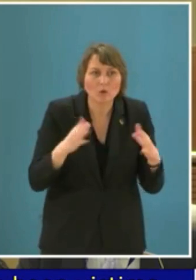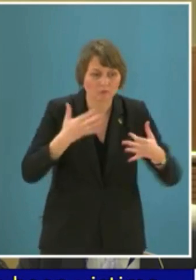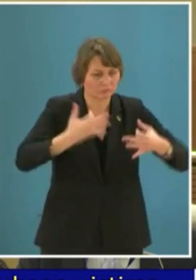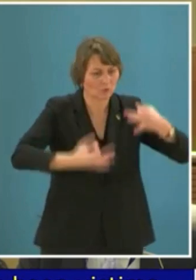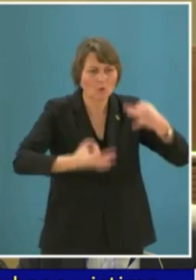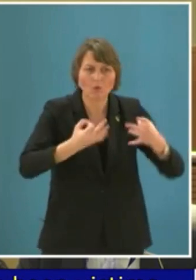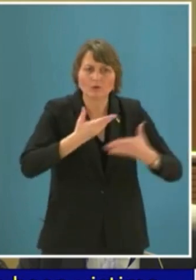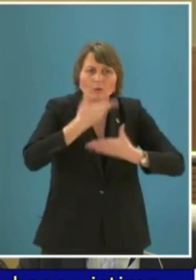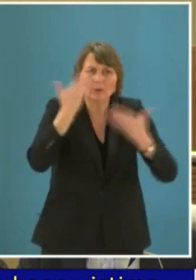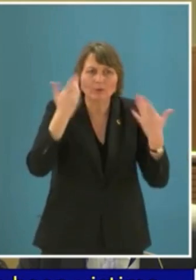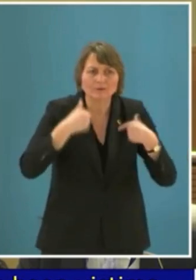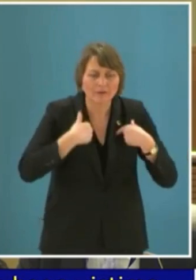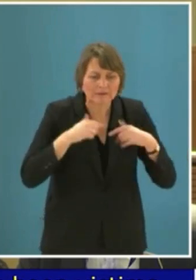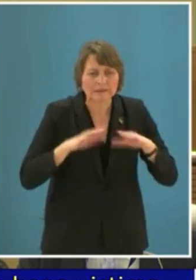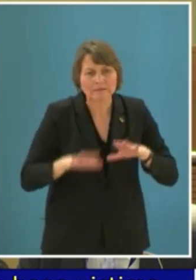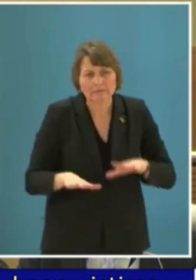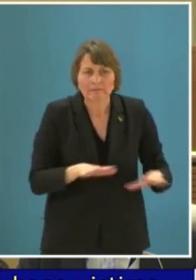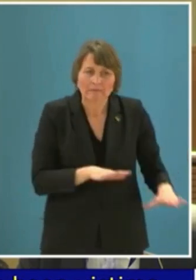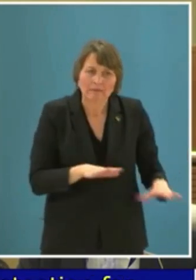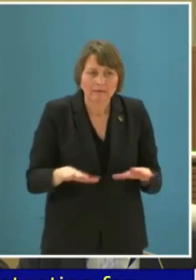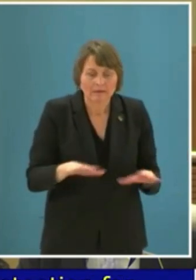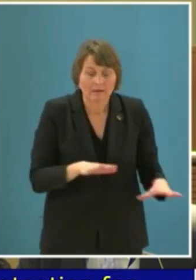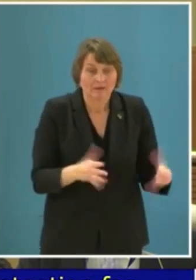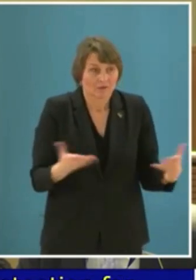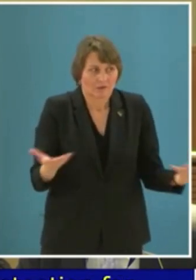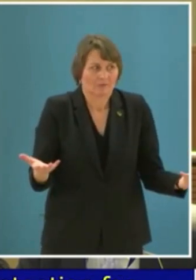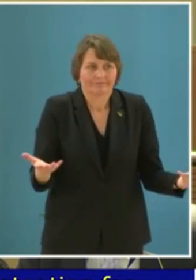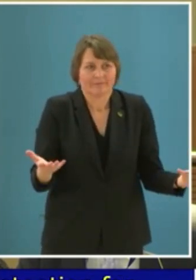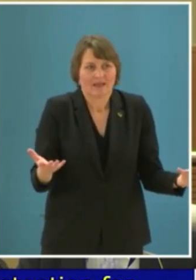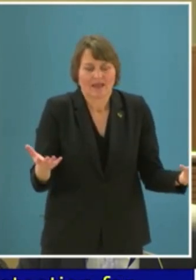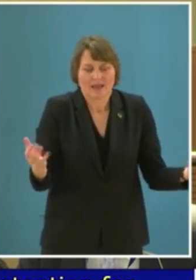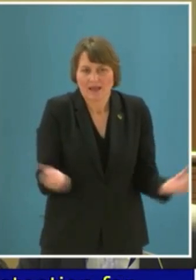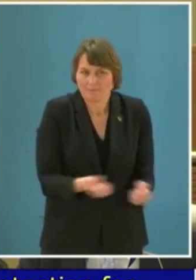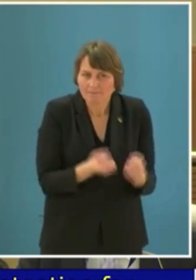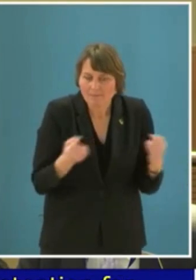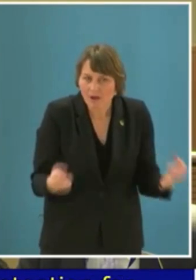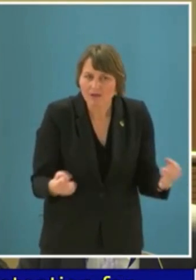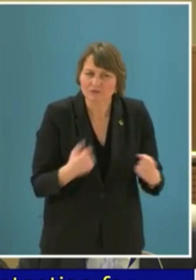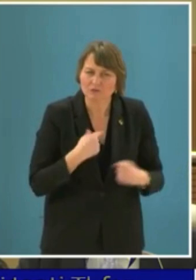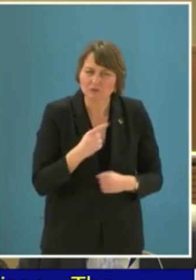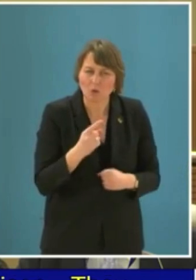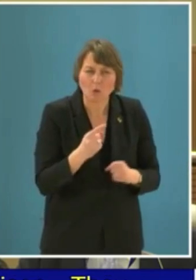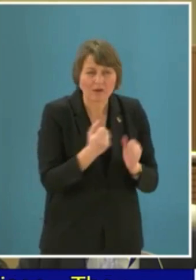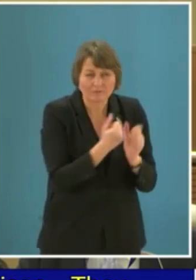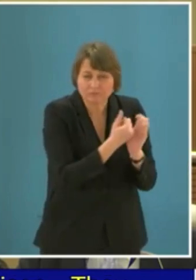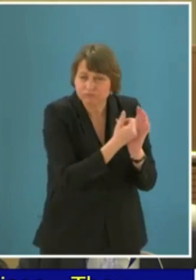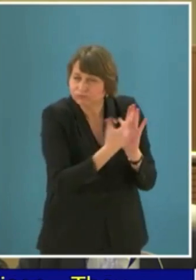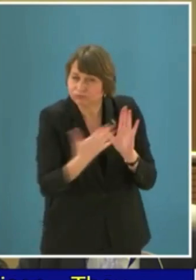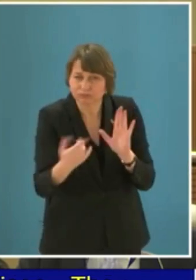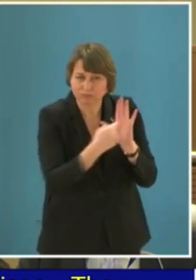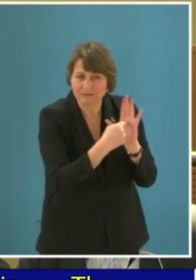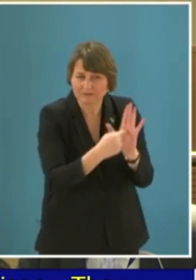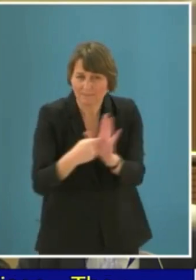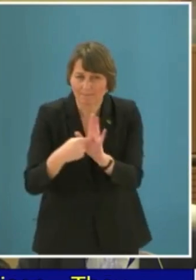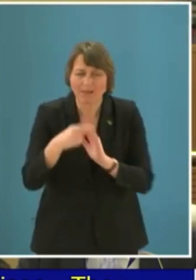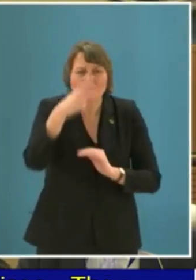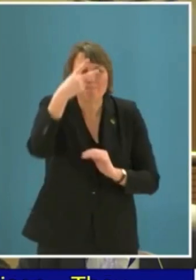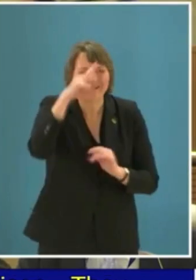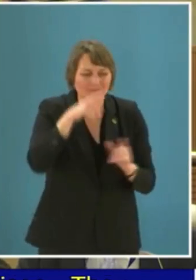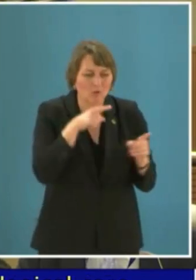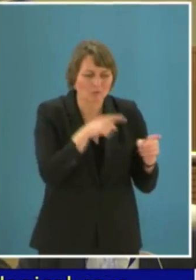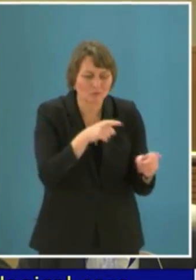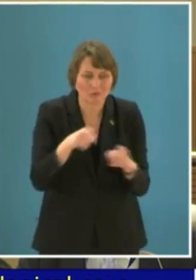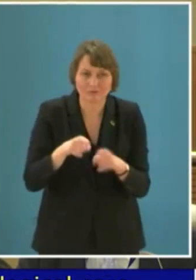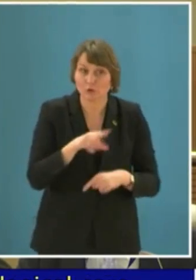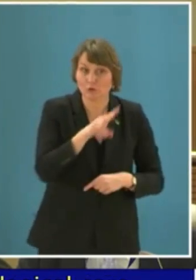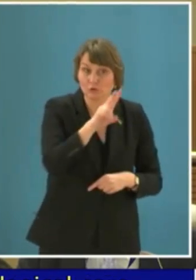justicia mexicano. Señor relator, los casos de tortura en México se encuentran ocultos en la impunidad. Entre 2006 y 2018 se han iniciado